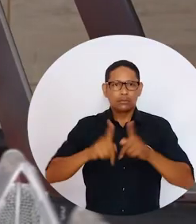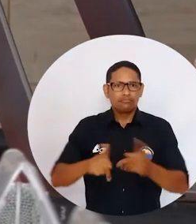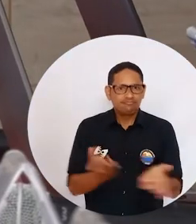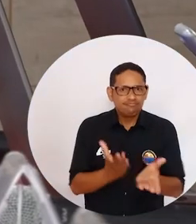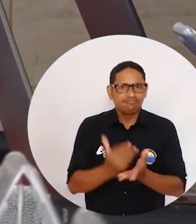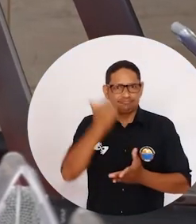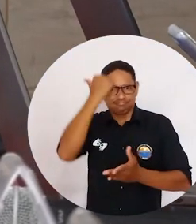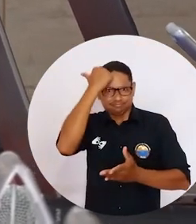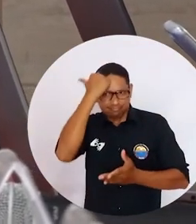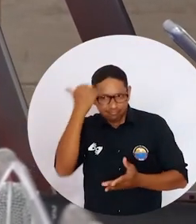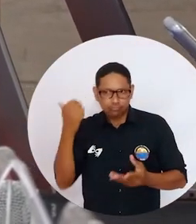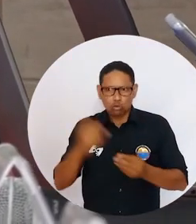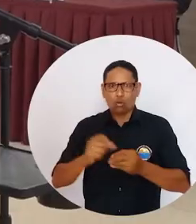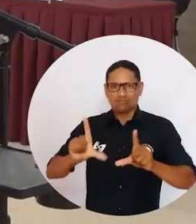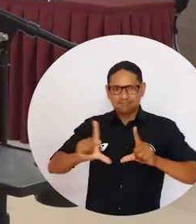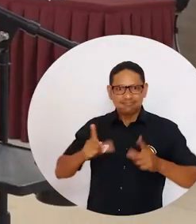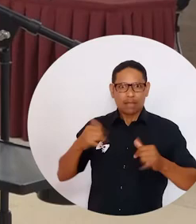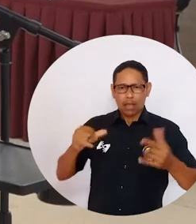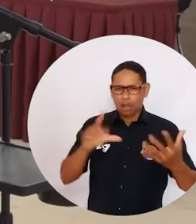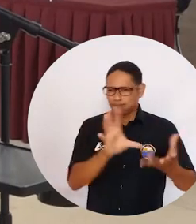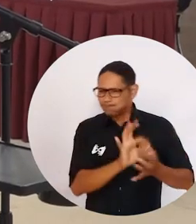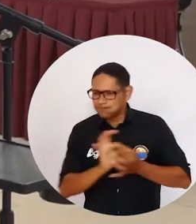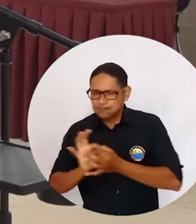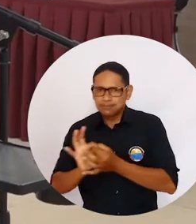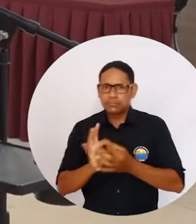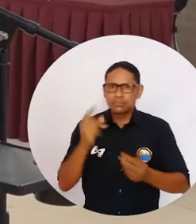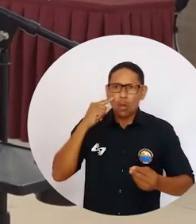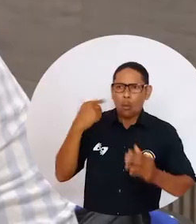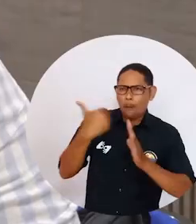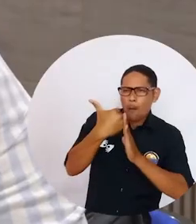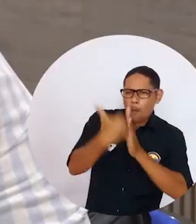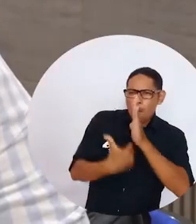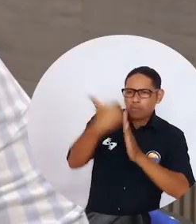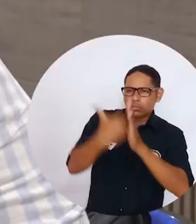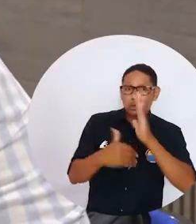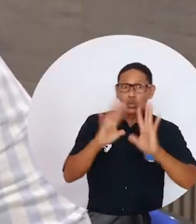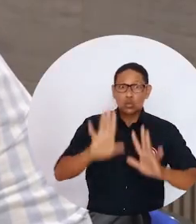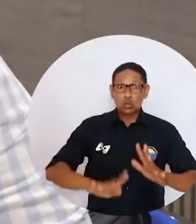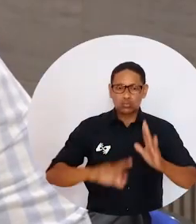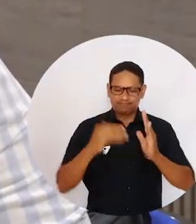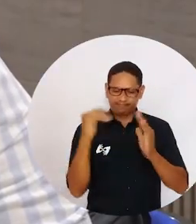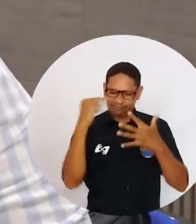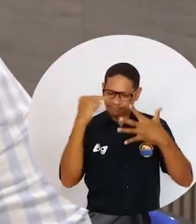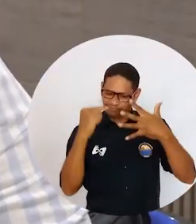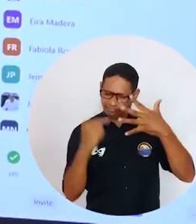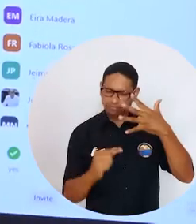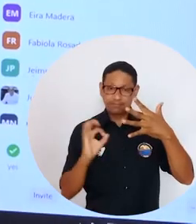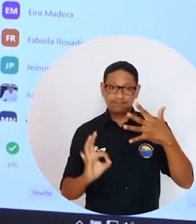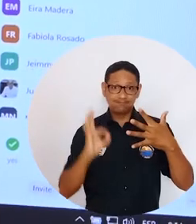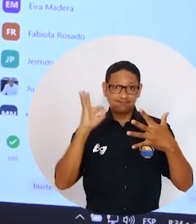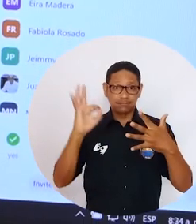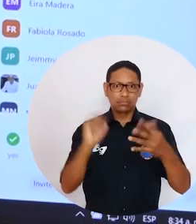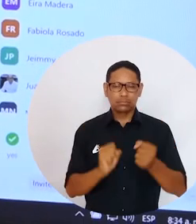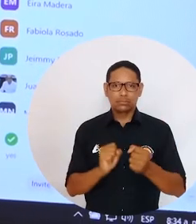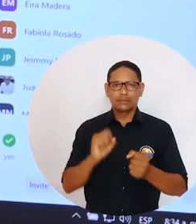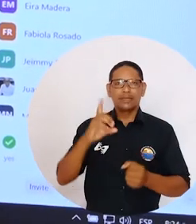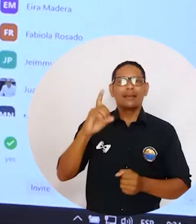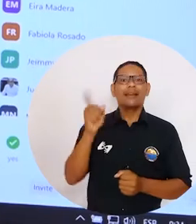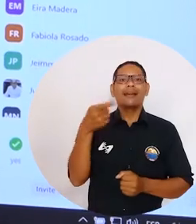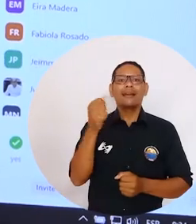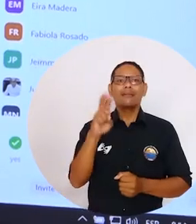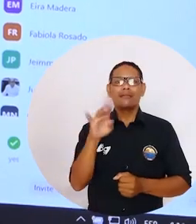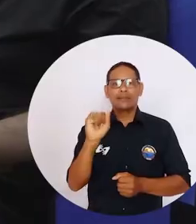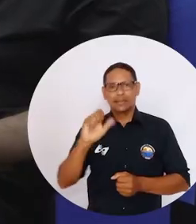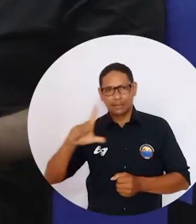docentes, estudiantes, administrativos y egresados acompañaron la agenda de verificación de estándares de alta calidad efectuada por parte de los